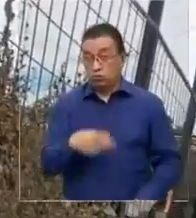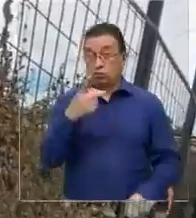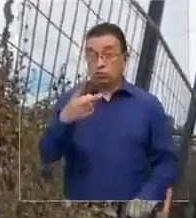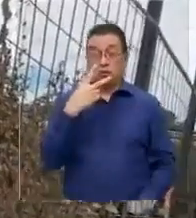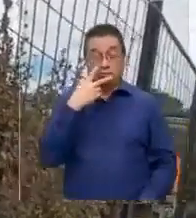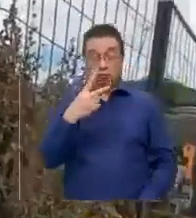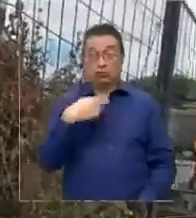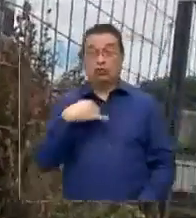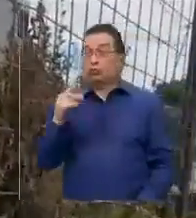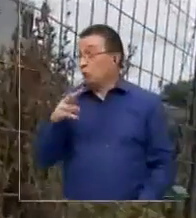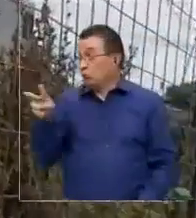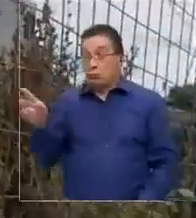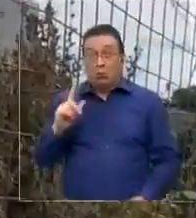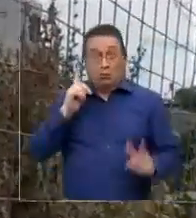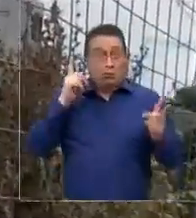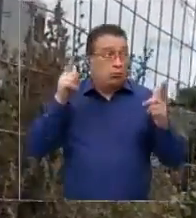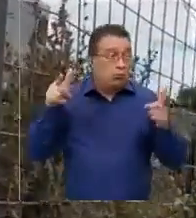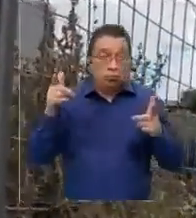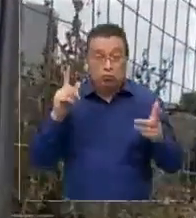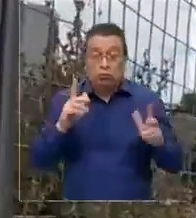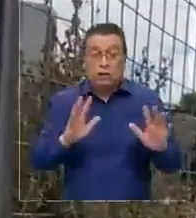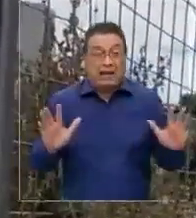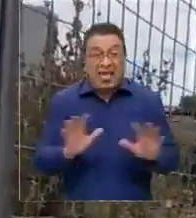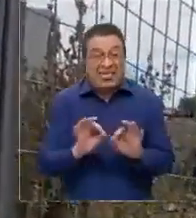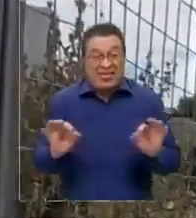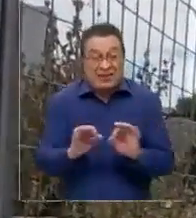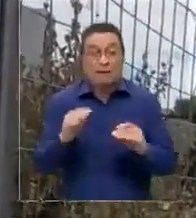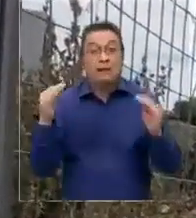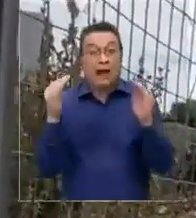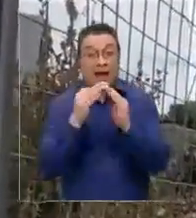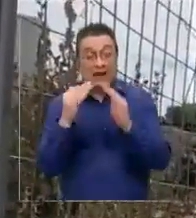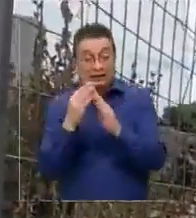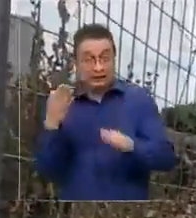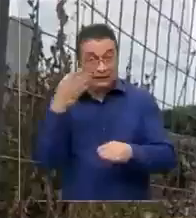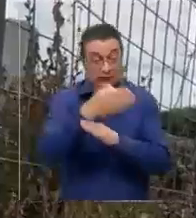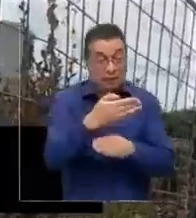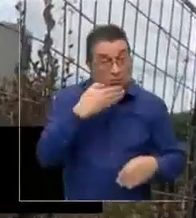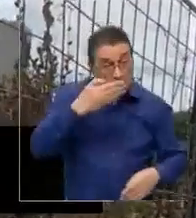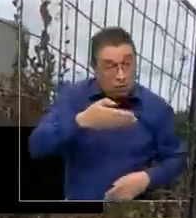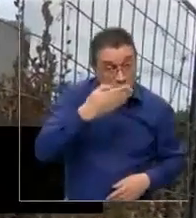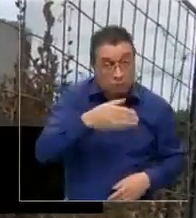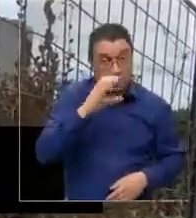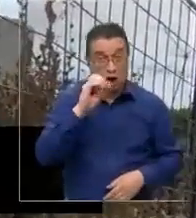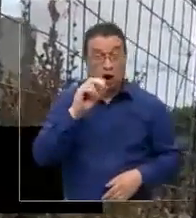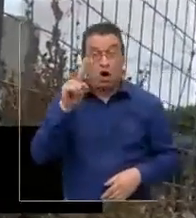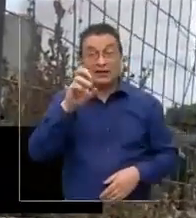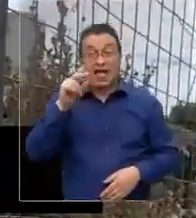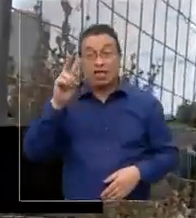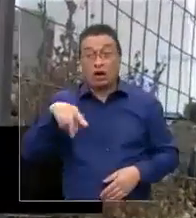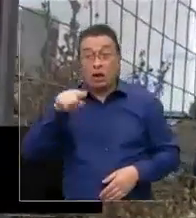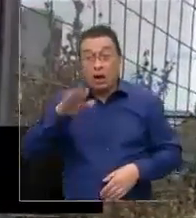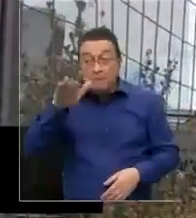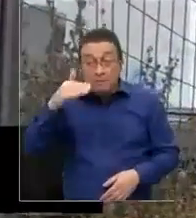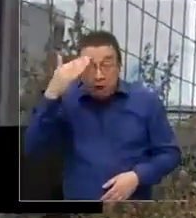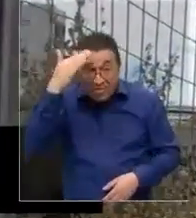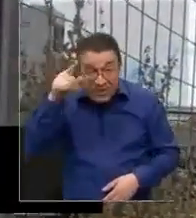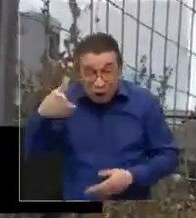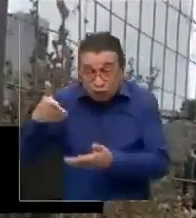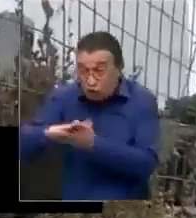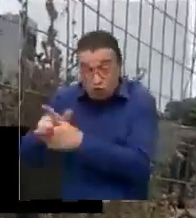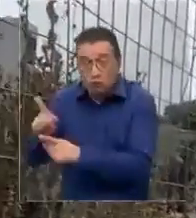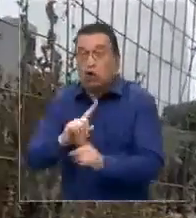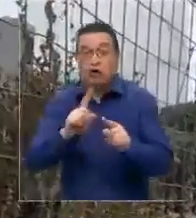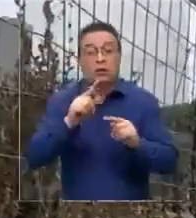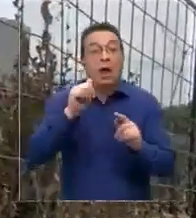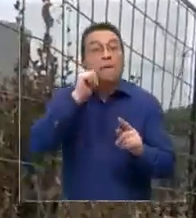al golpear. Sí. ¿Fueron a la casa a interrogar, a tomarle declaración a Cristian Osandón? ¿Ese día mismo día que me falleció la hija? No. ¿Sí? No.